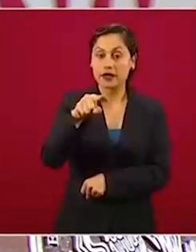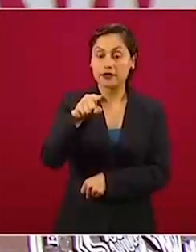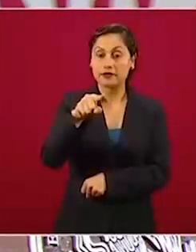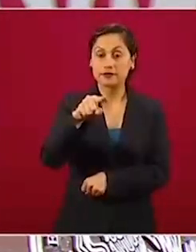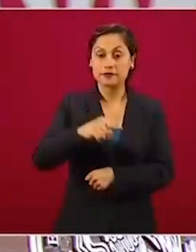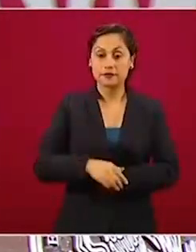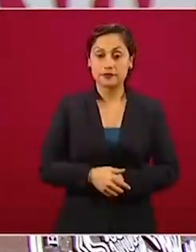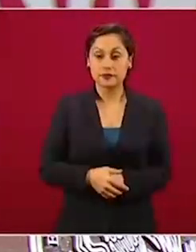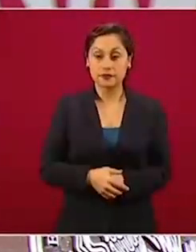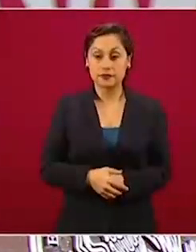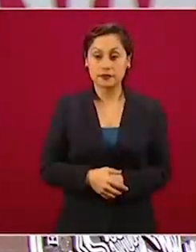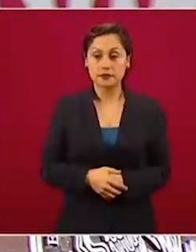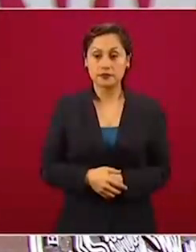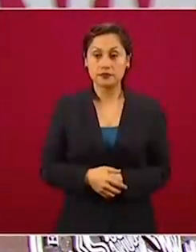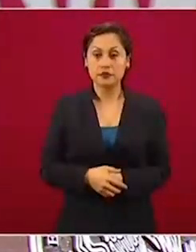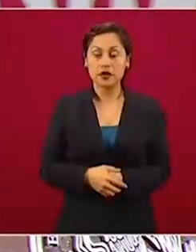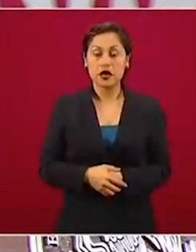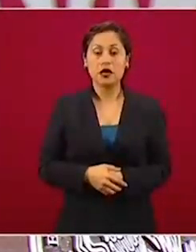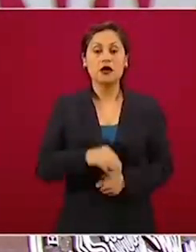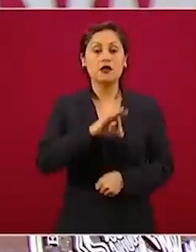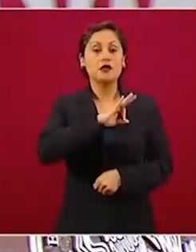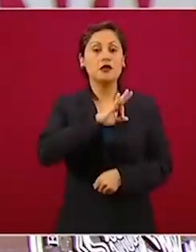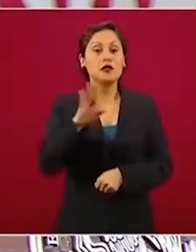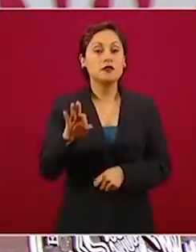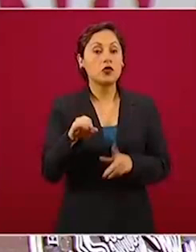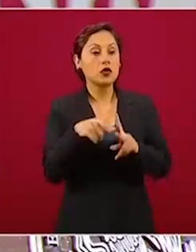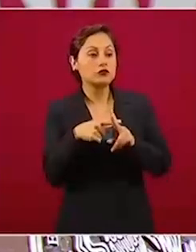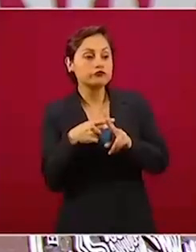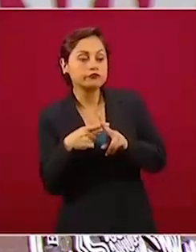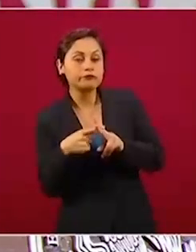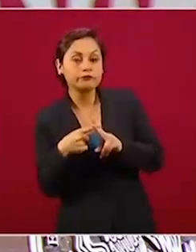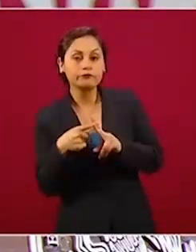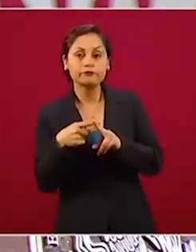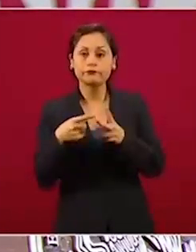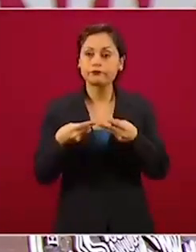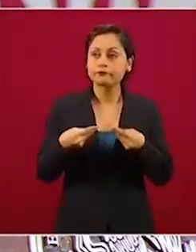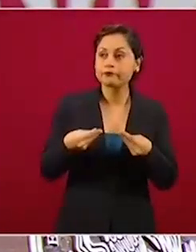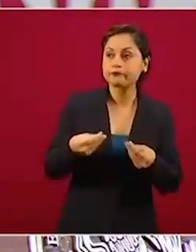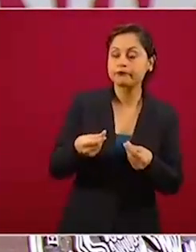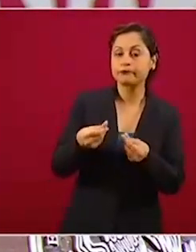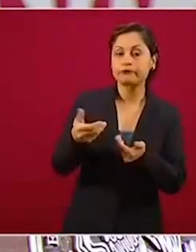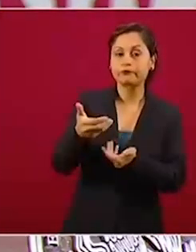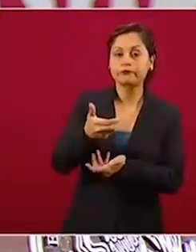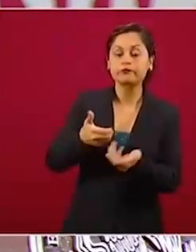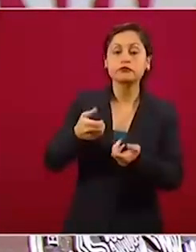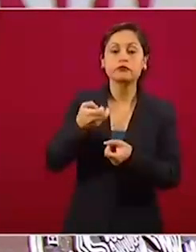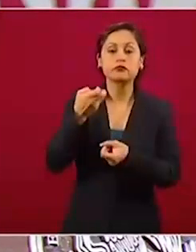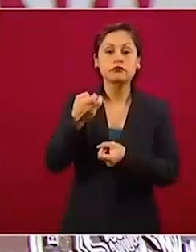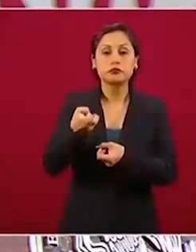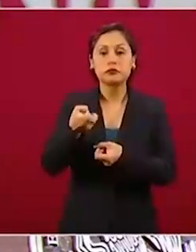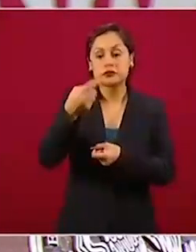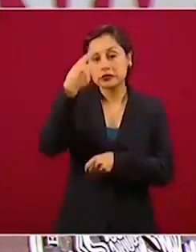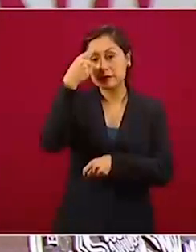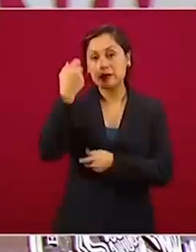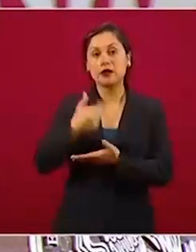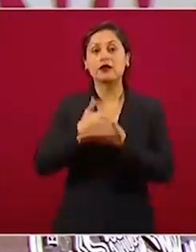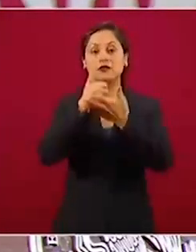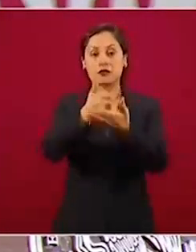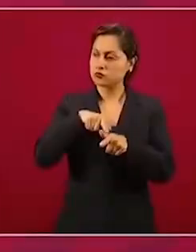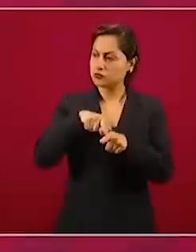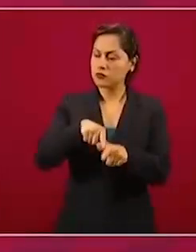del manejo de las finanzas. Nosotros seguimos sosteniendo que no va a aumentar la